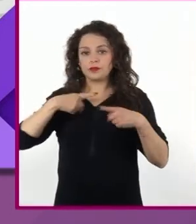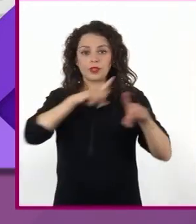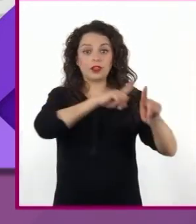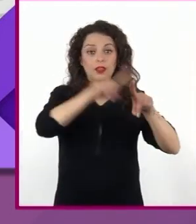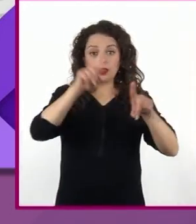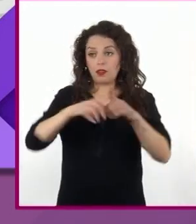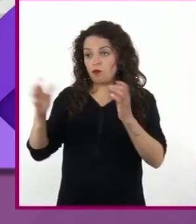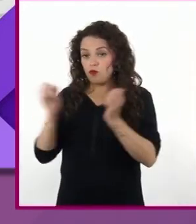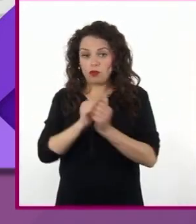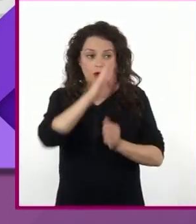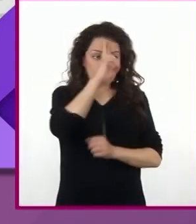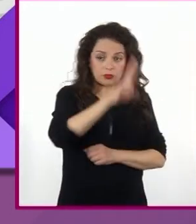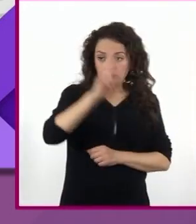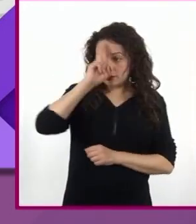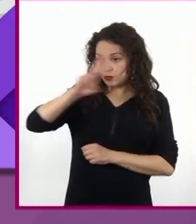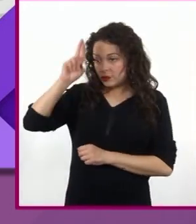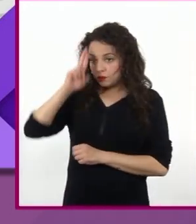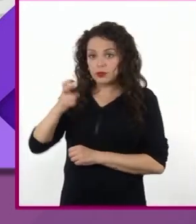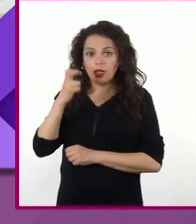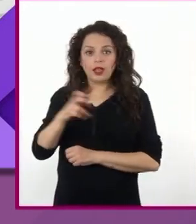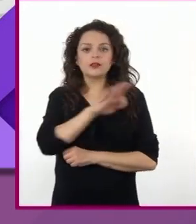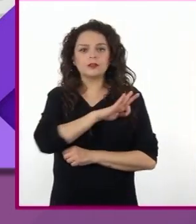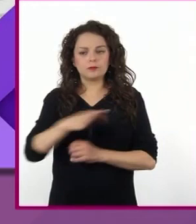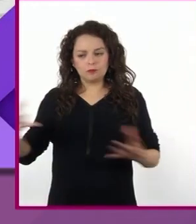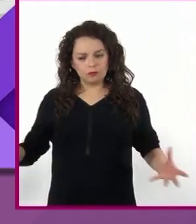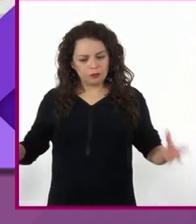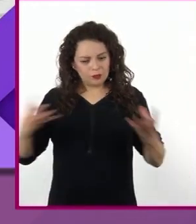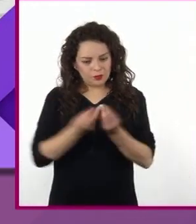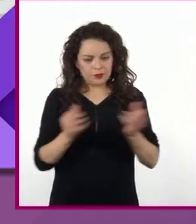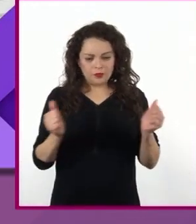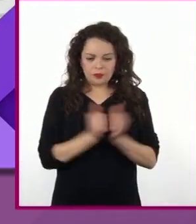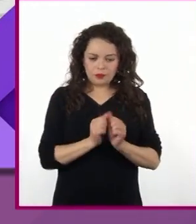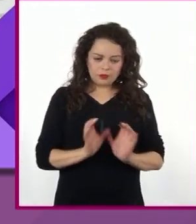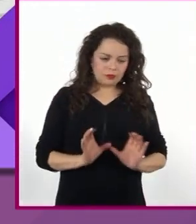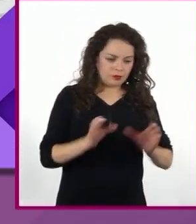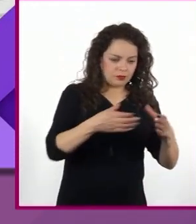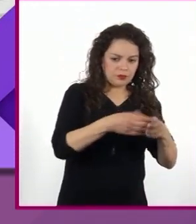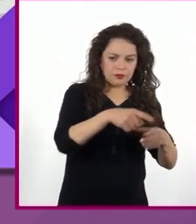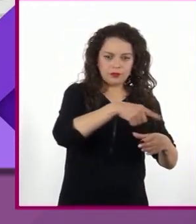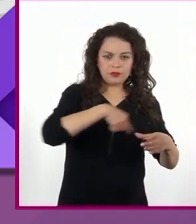propiciar que las personas formen parte de nuestros espacios de convivencia.